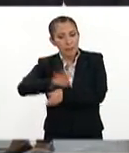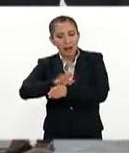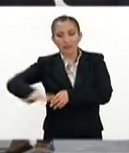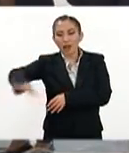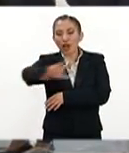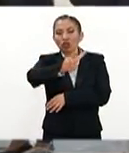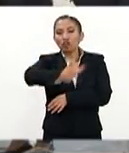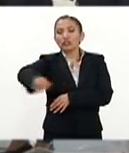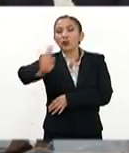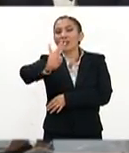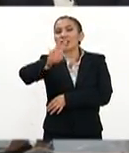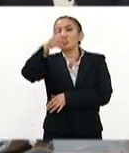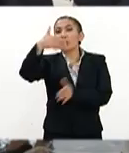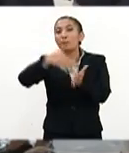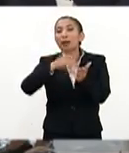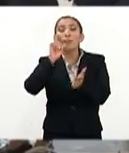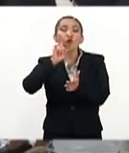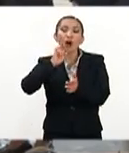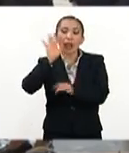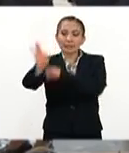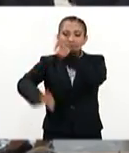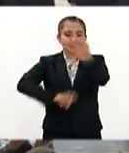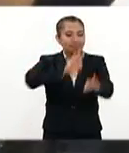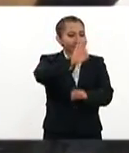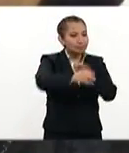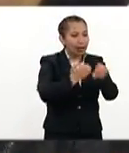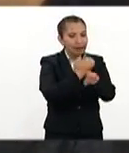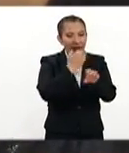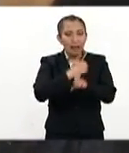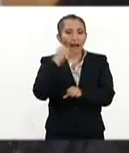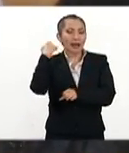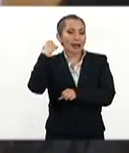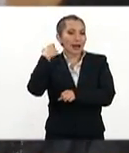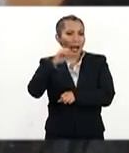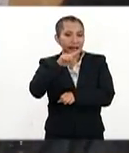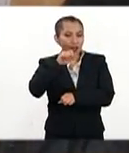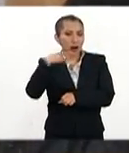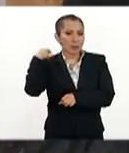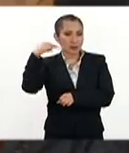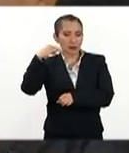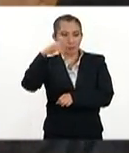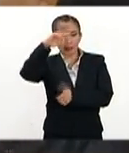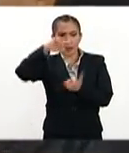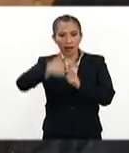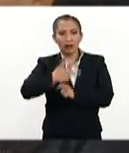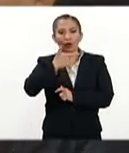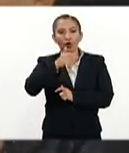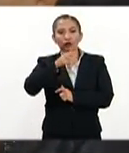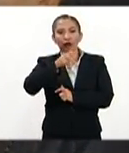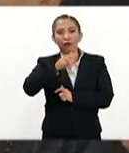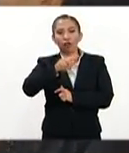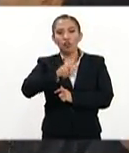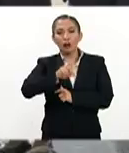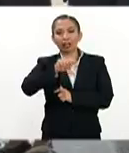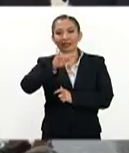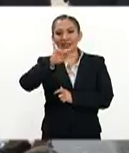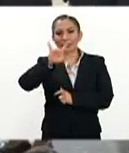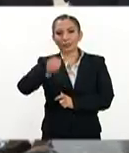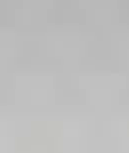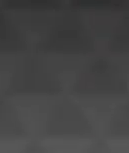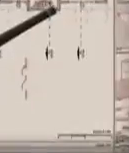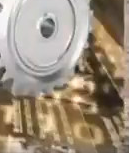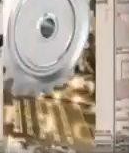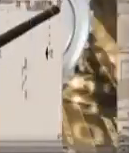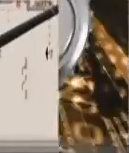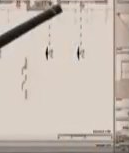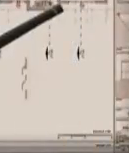beneficiará a 248 mil mujeres de este estado, además de Jalisco y Michoacán. Para México al Día, Gustavo Castillo.